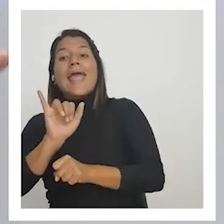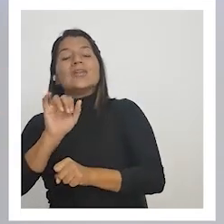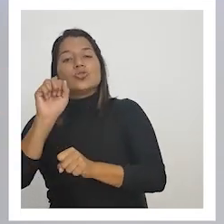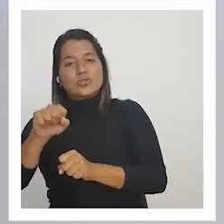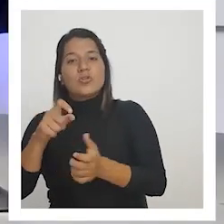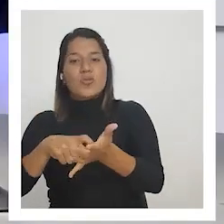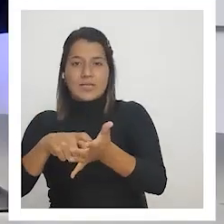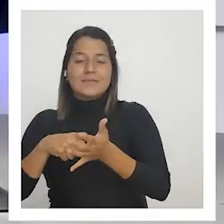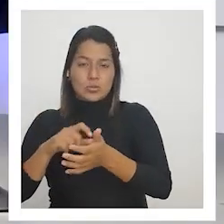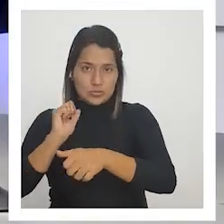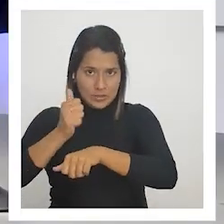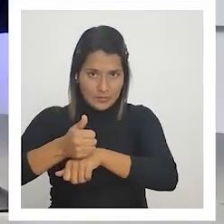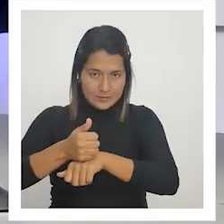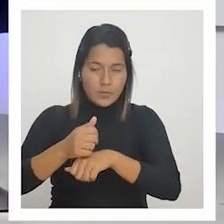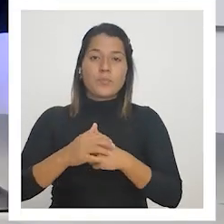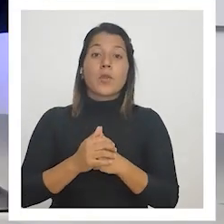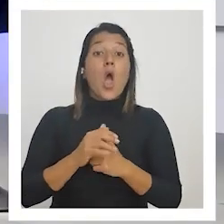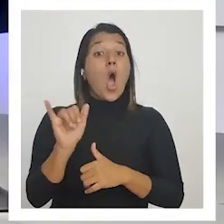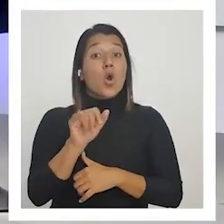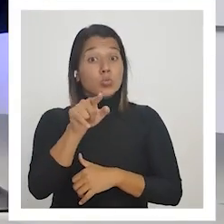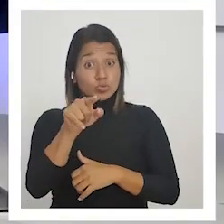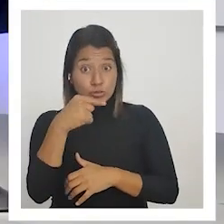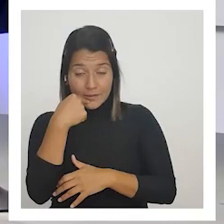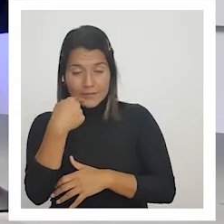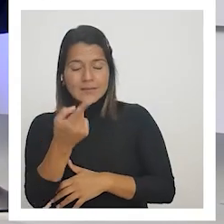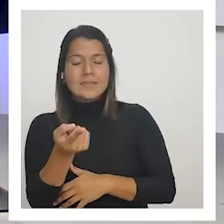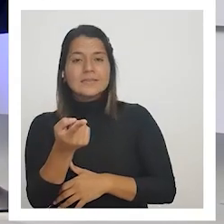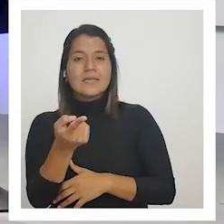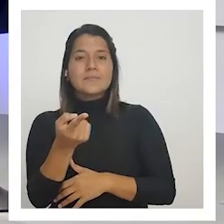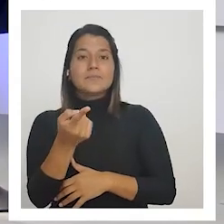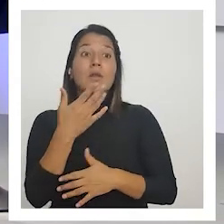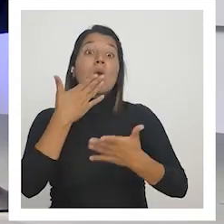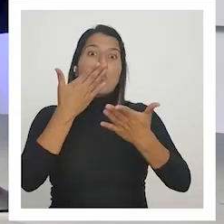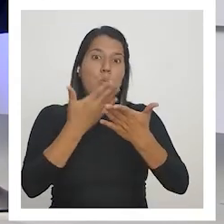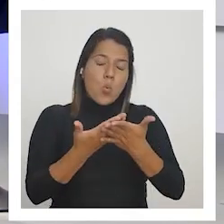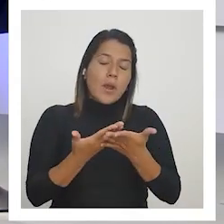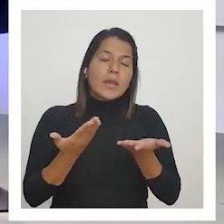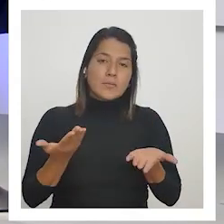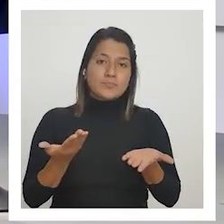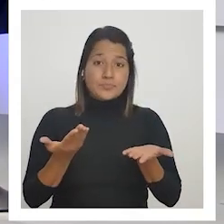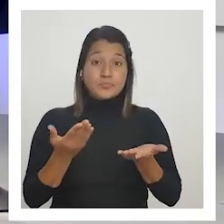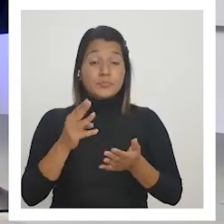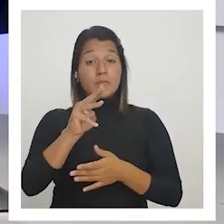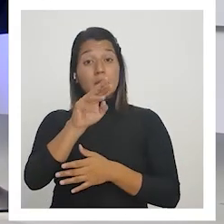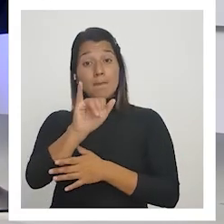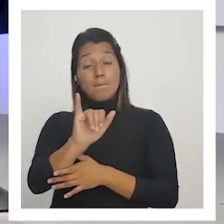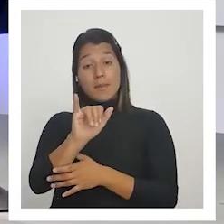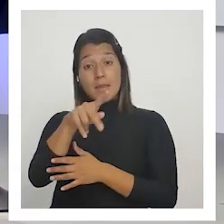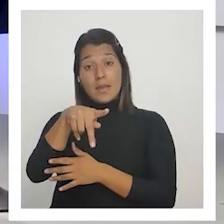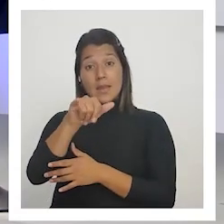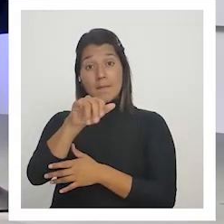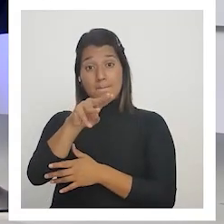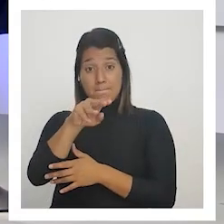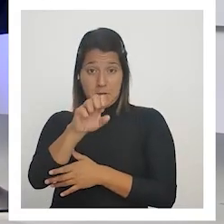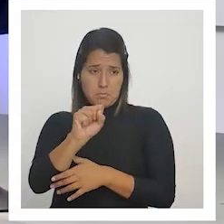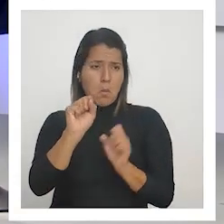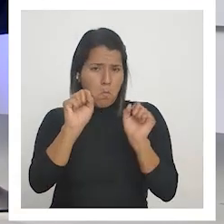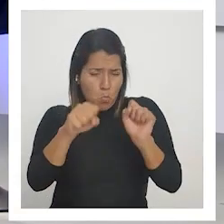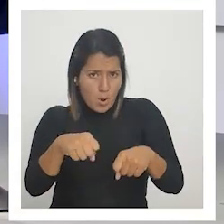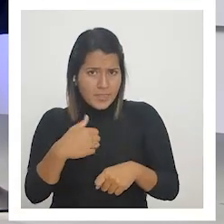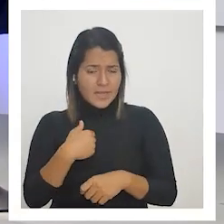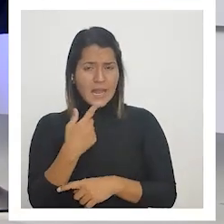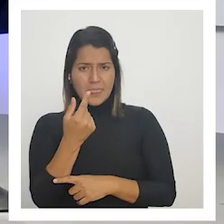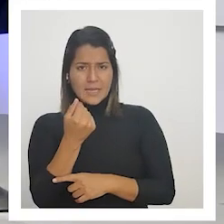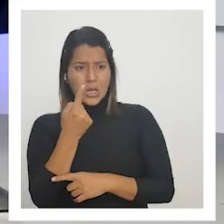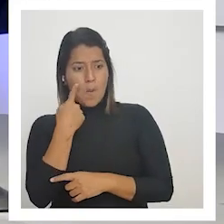usted bien lo menciona, bueno, en el mejor de los casos la MIPYME puede tener el recurso para poder poner esa garantía, pero